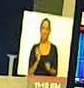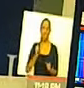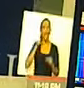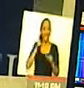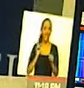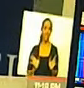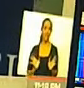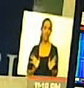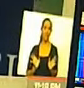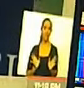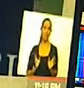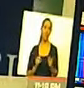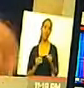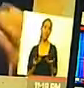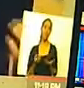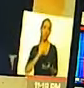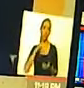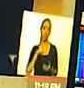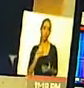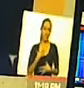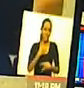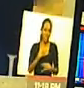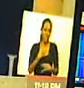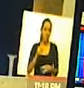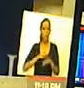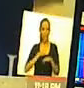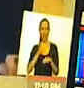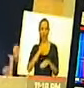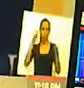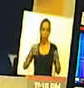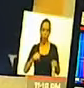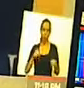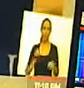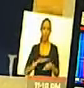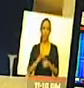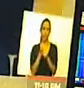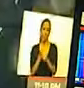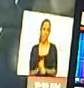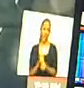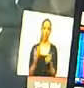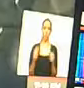el argumento en términos de por qué no hoy, porque hemos esperado tanto.